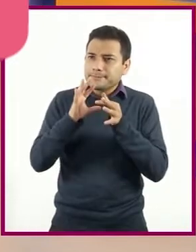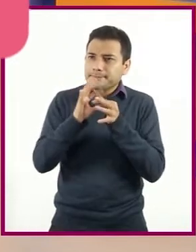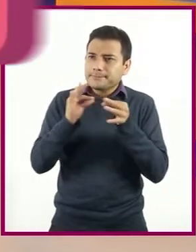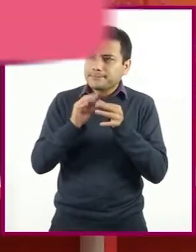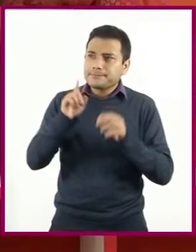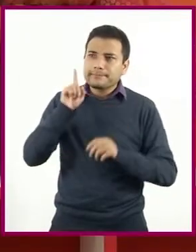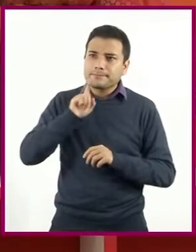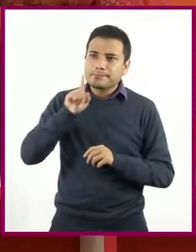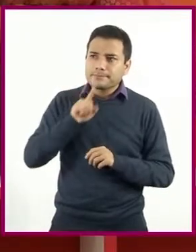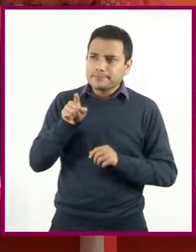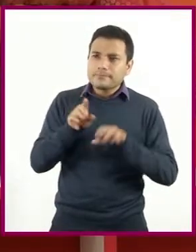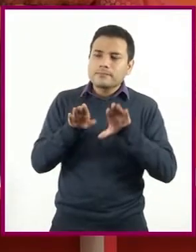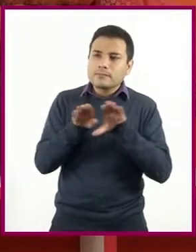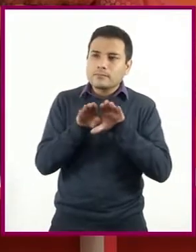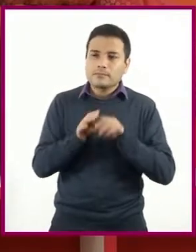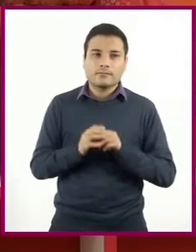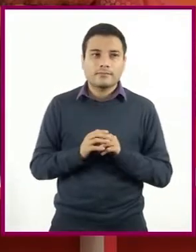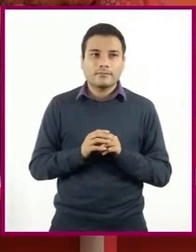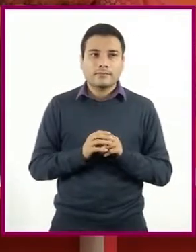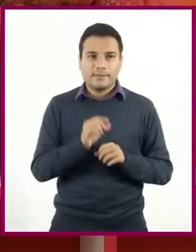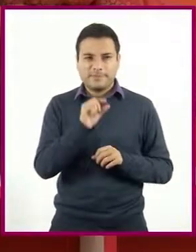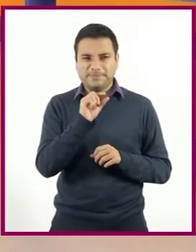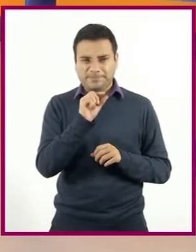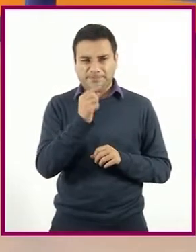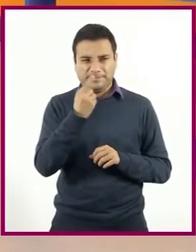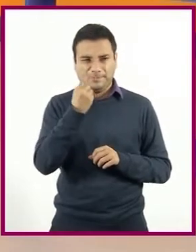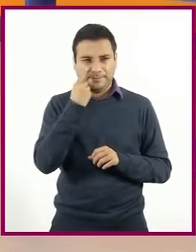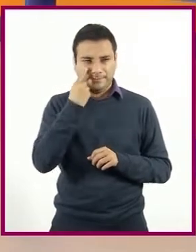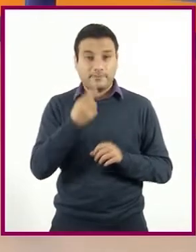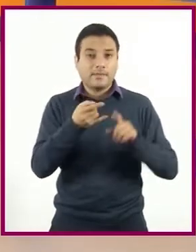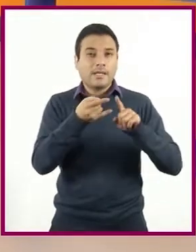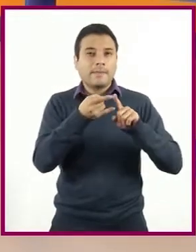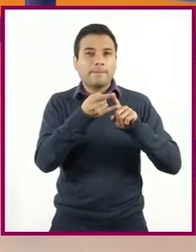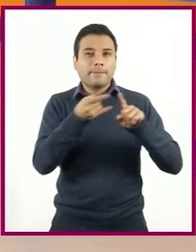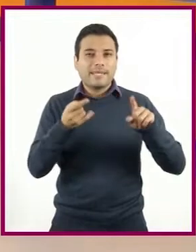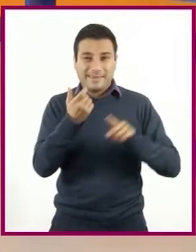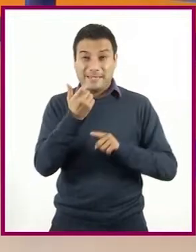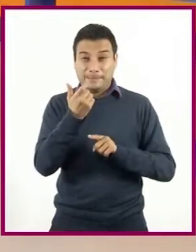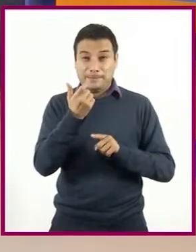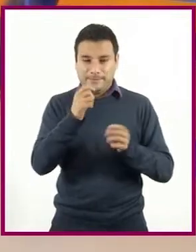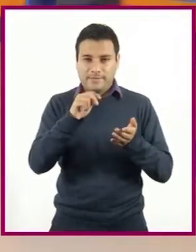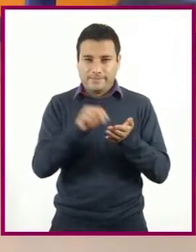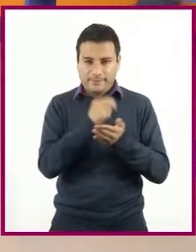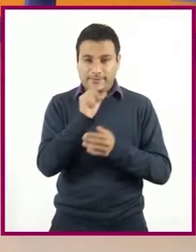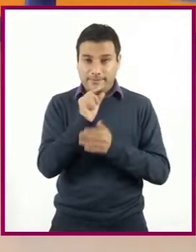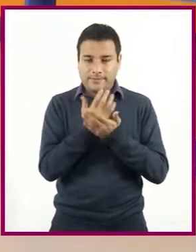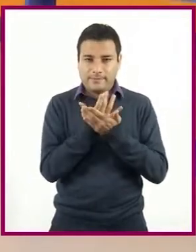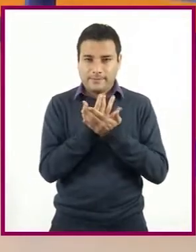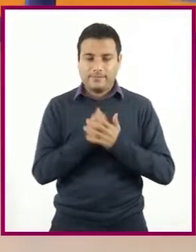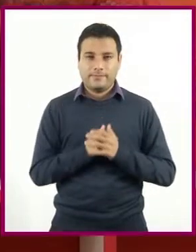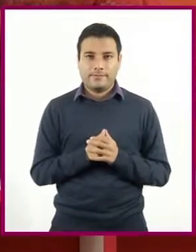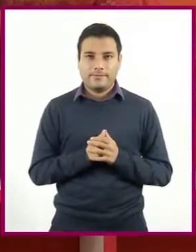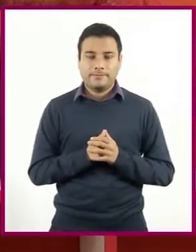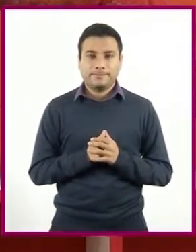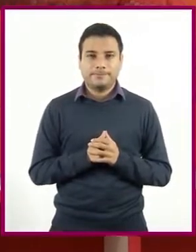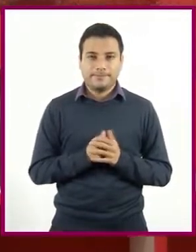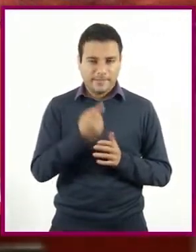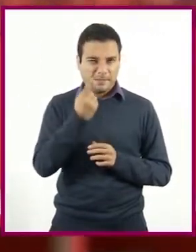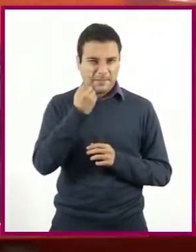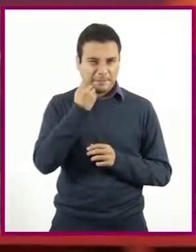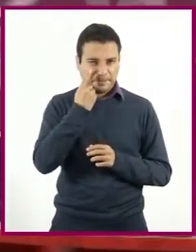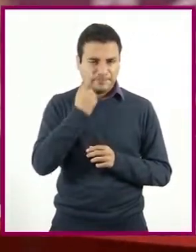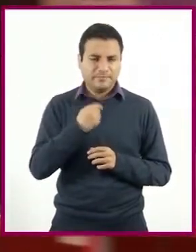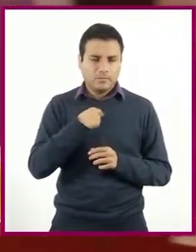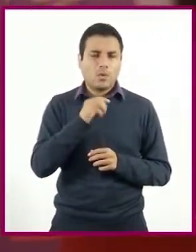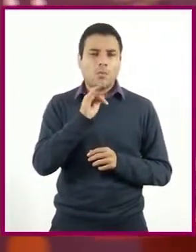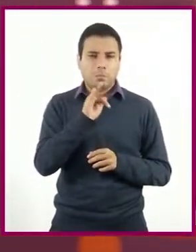ella? Déjeme ir por un billete para que por lo menos me lo firme. Permítame. Sí, es que, mire, de poder sí